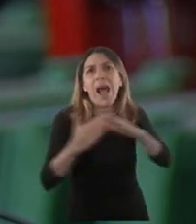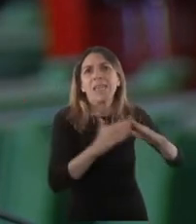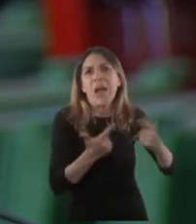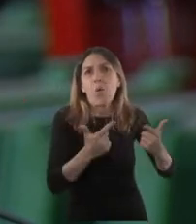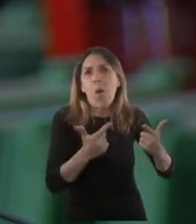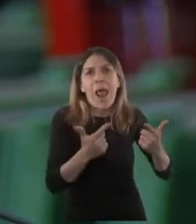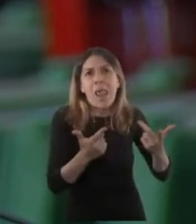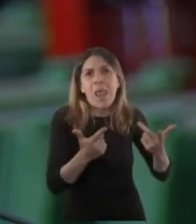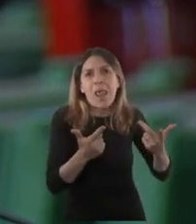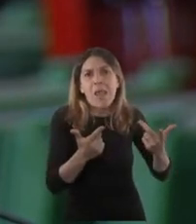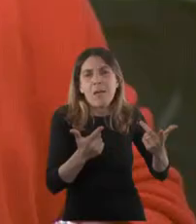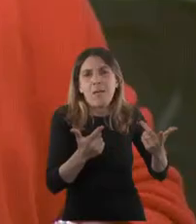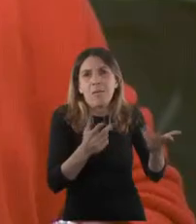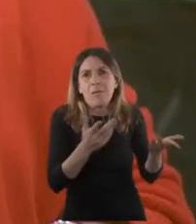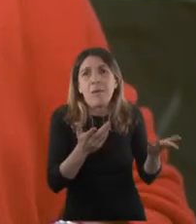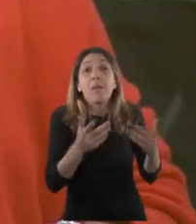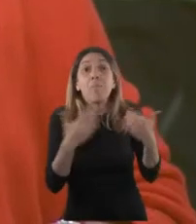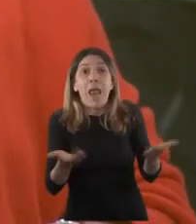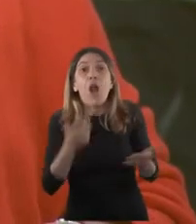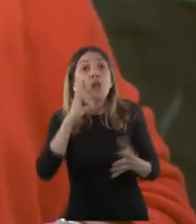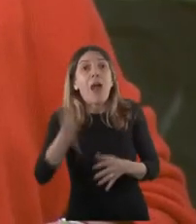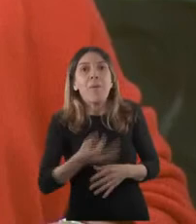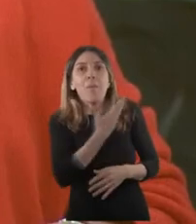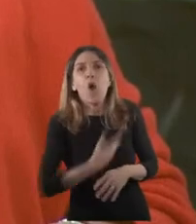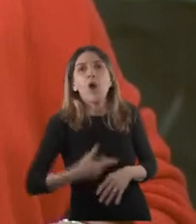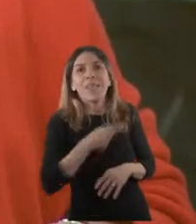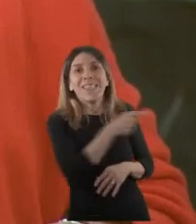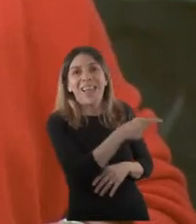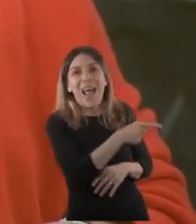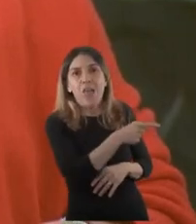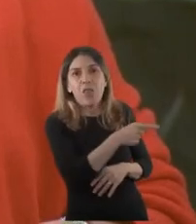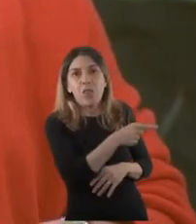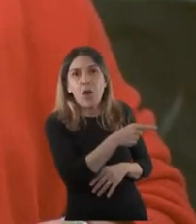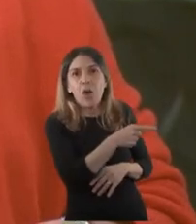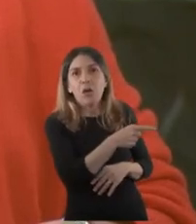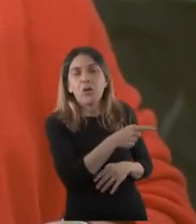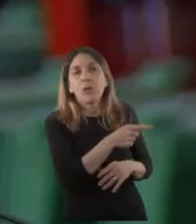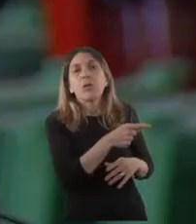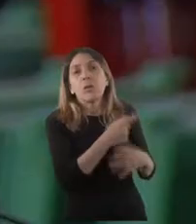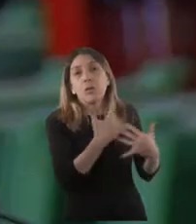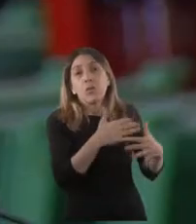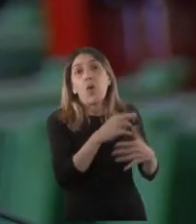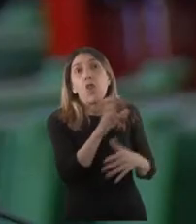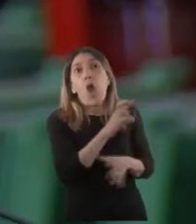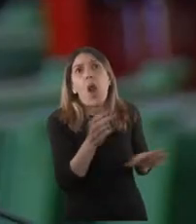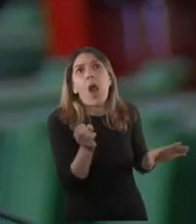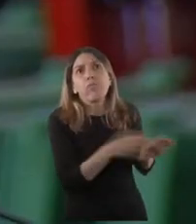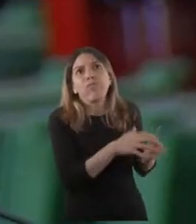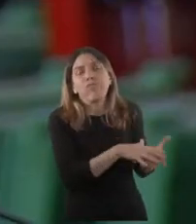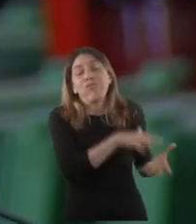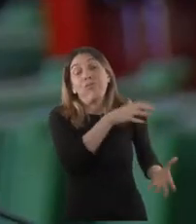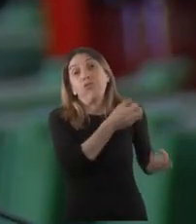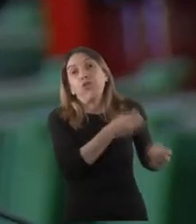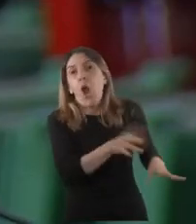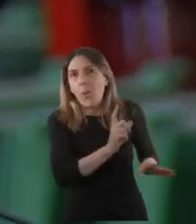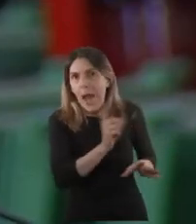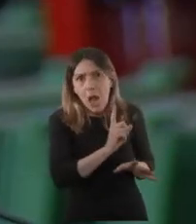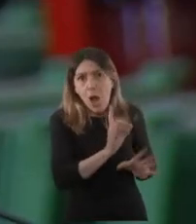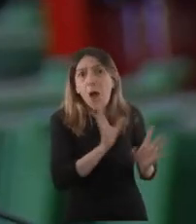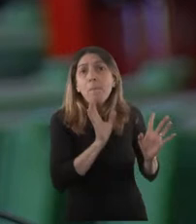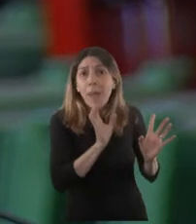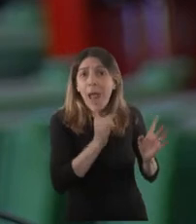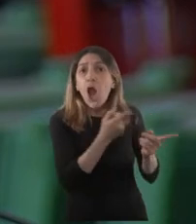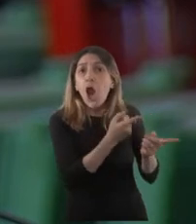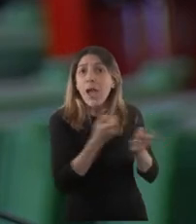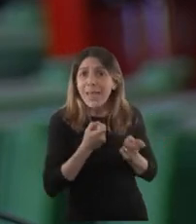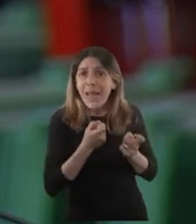que lógicamente el Estado no abundan los dólares, pero sí que vamos a necesitar, y